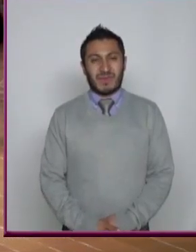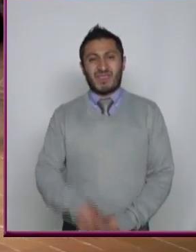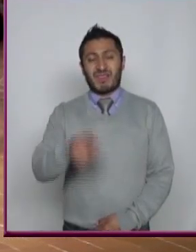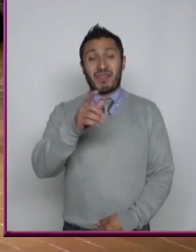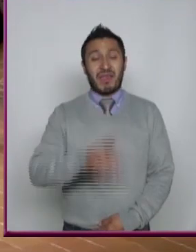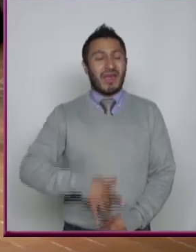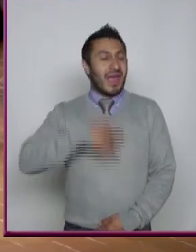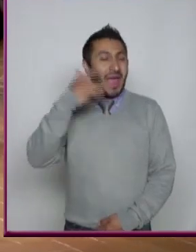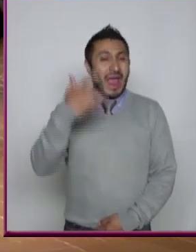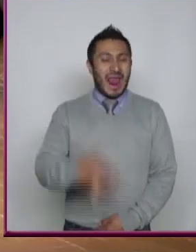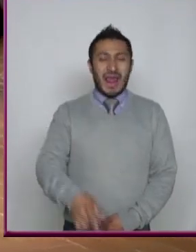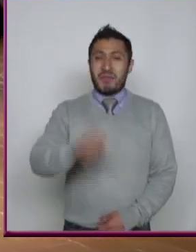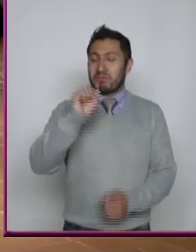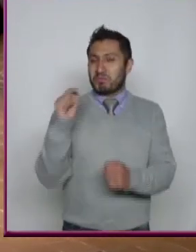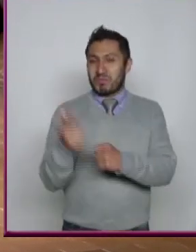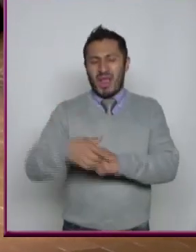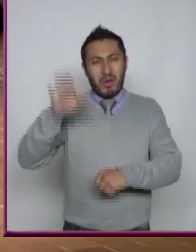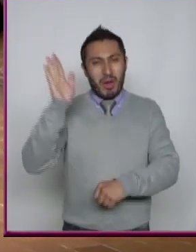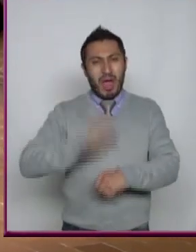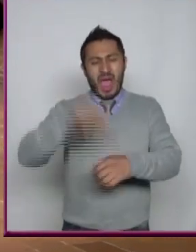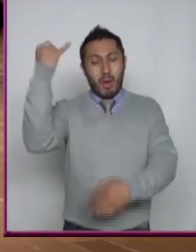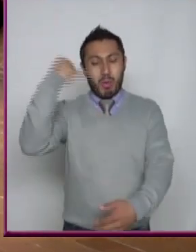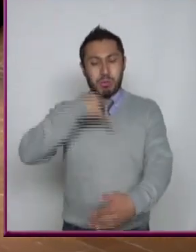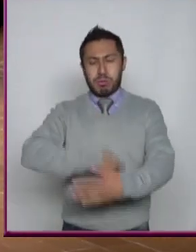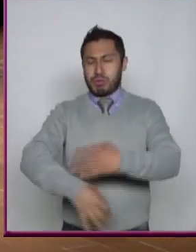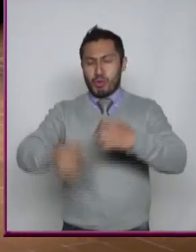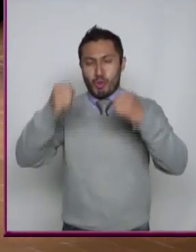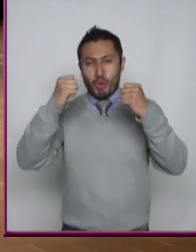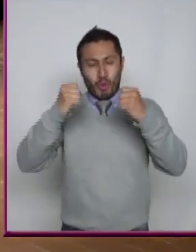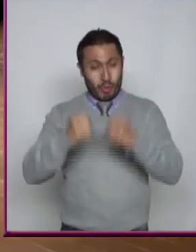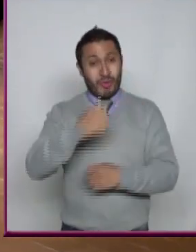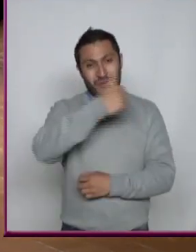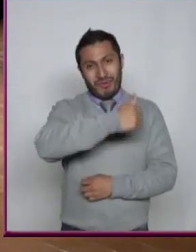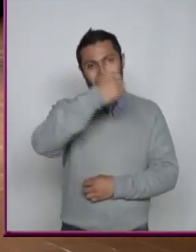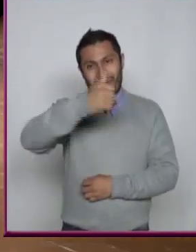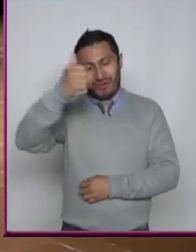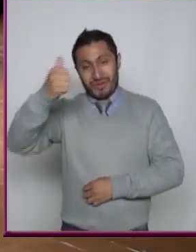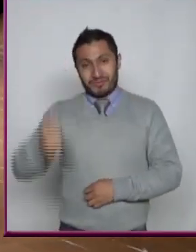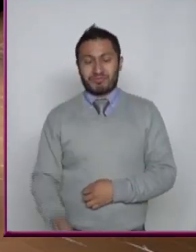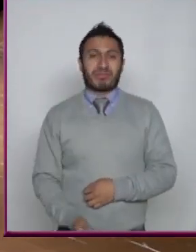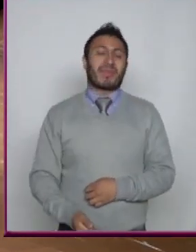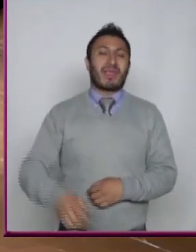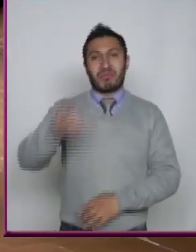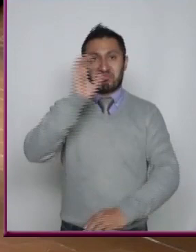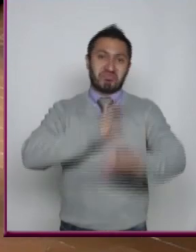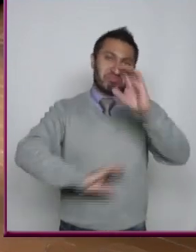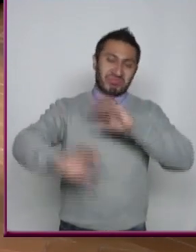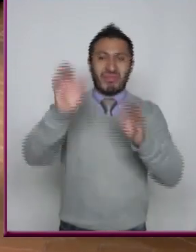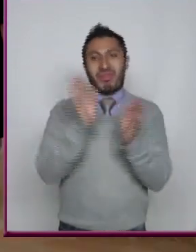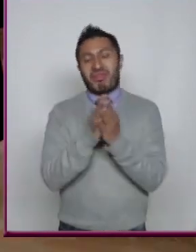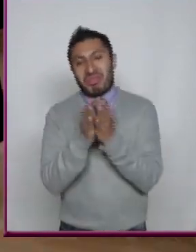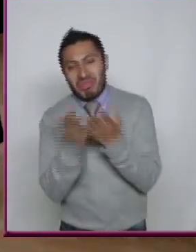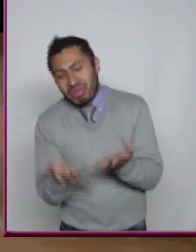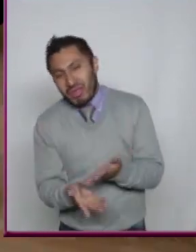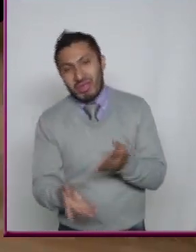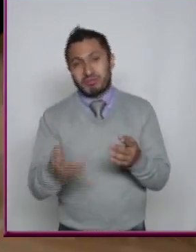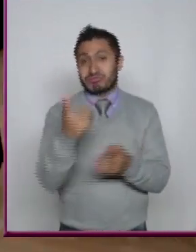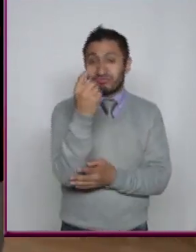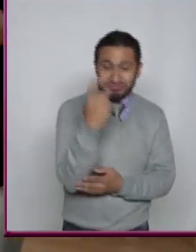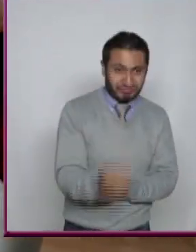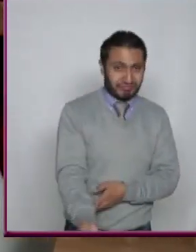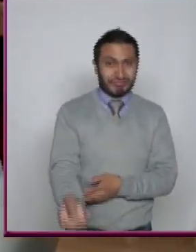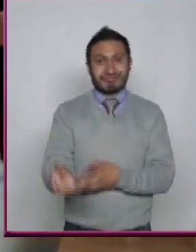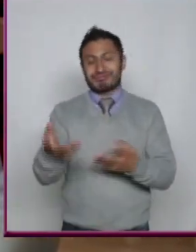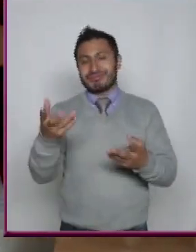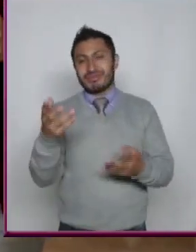enamoramiento es una de las vivencias más intensas que podemos experimentar. Canciones, libros, series y hasta